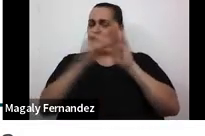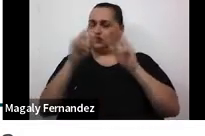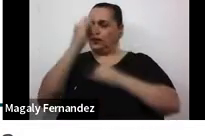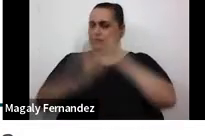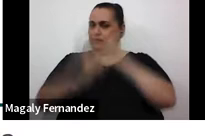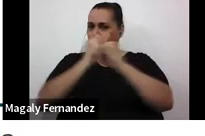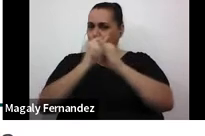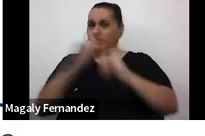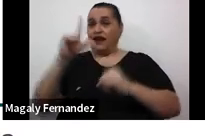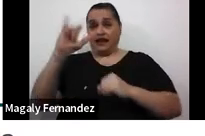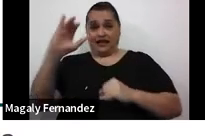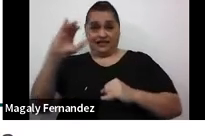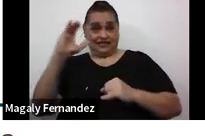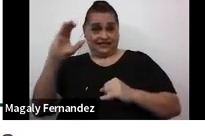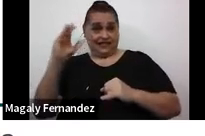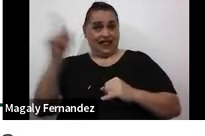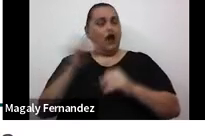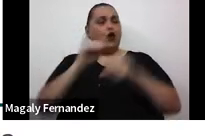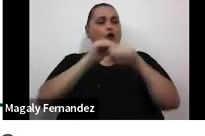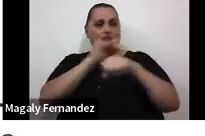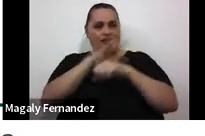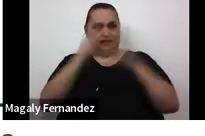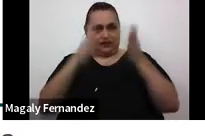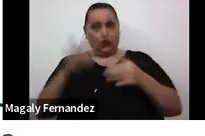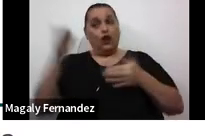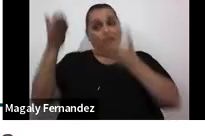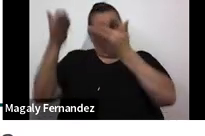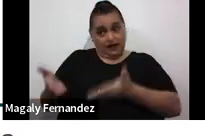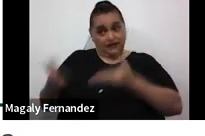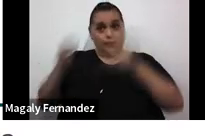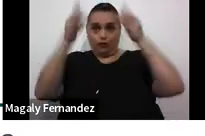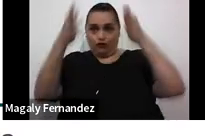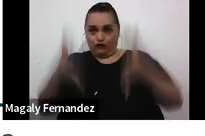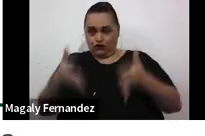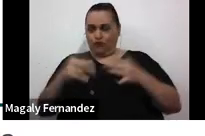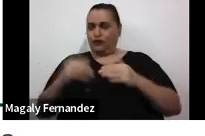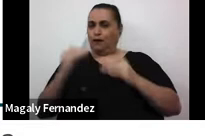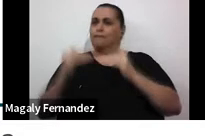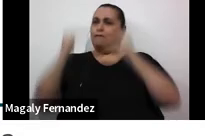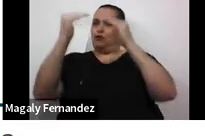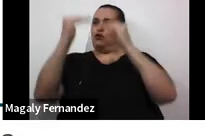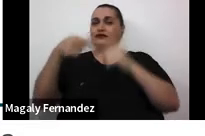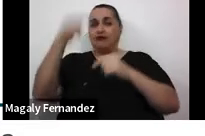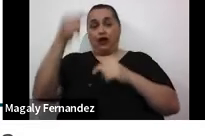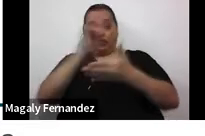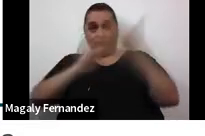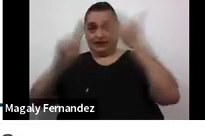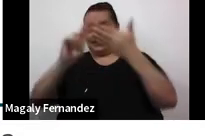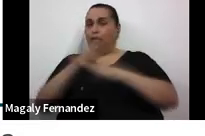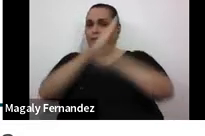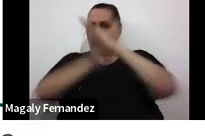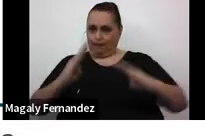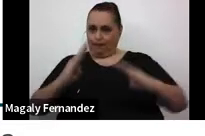licenciada en orientación Damaris también es docente posgrado en la universidad para la paz la universidad